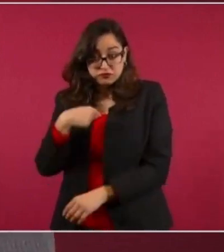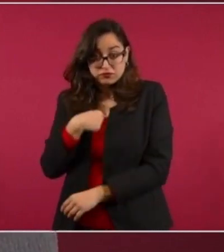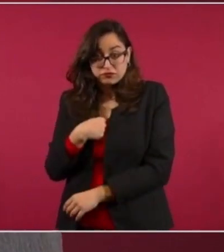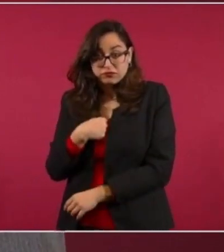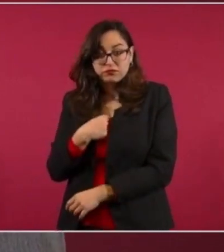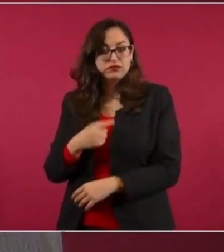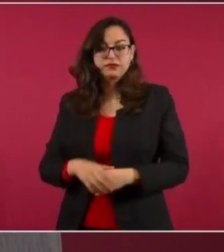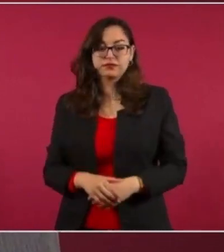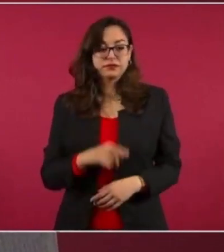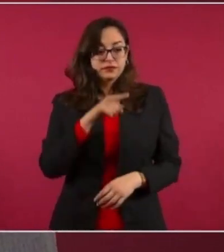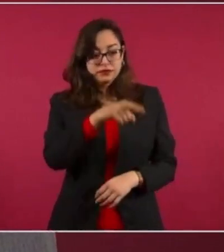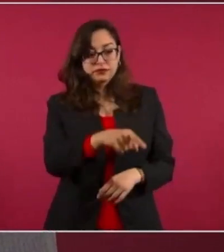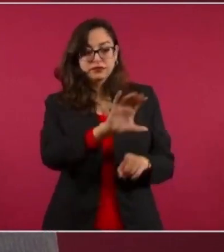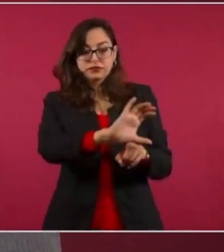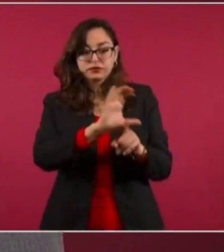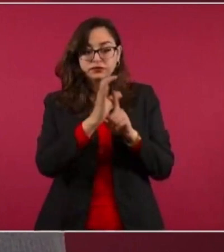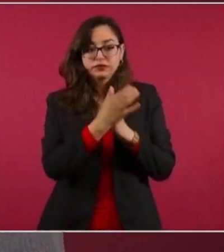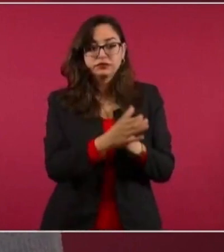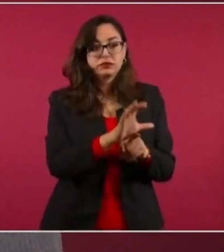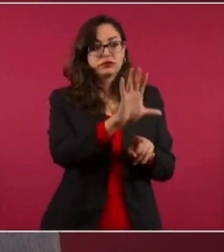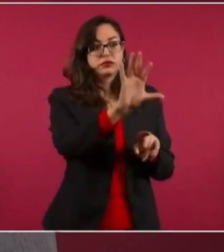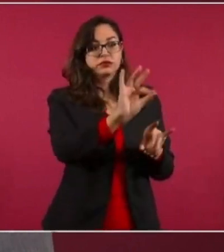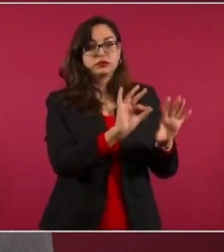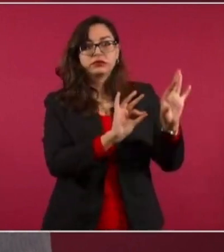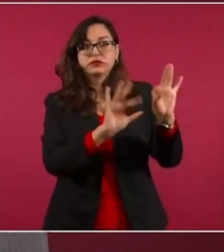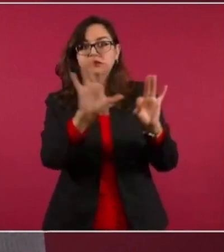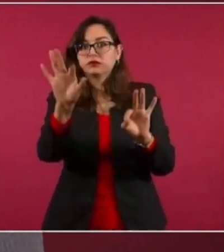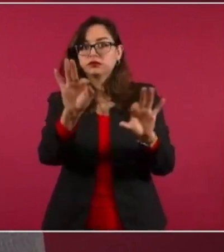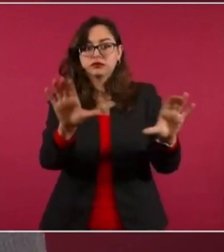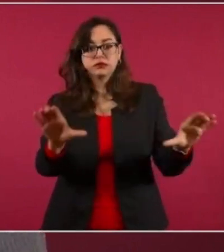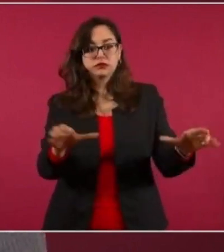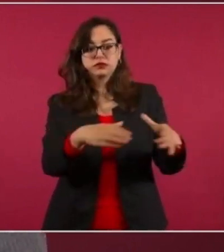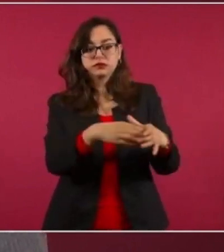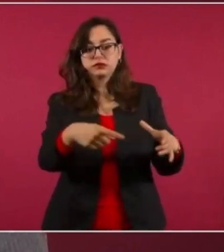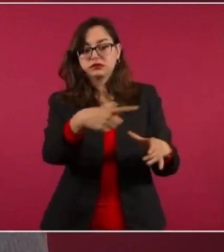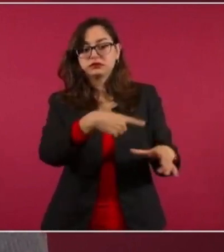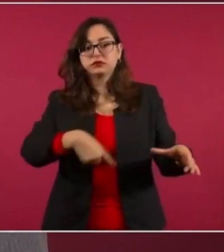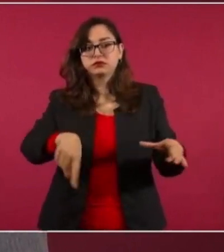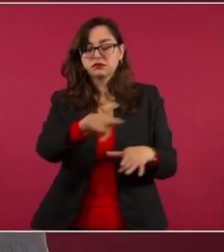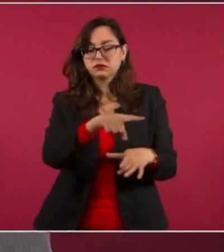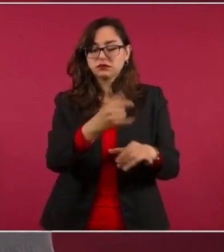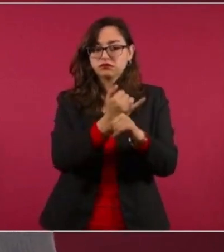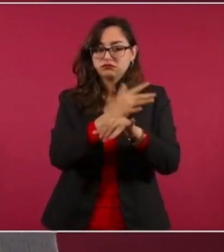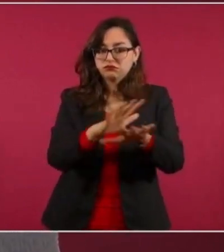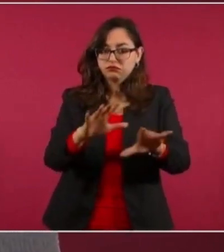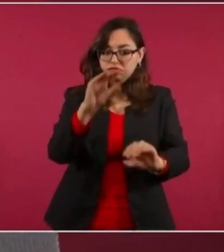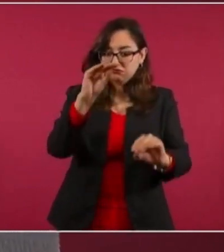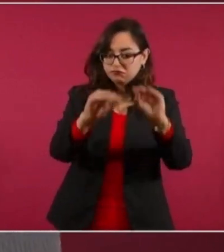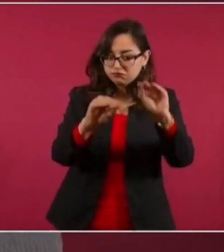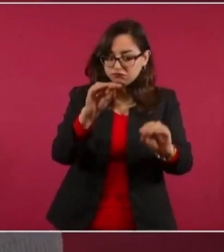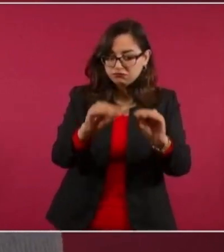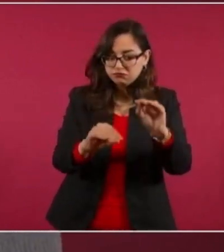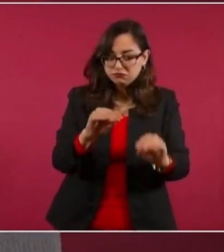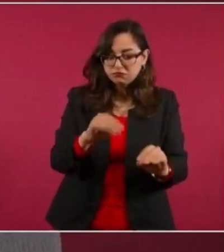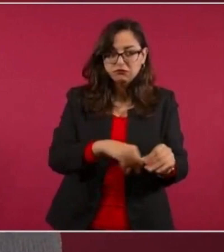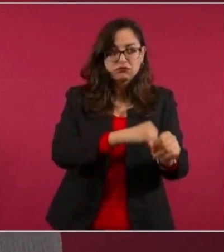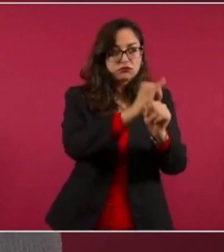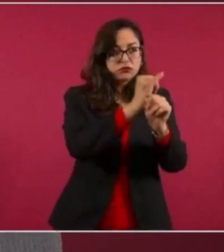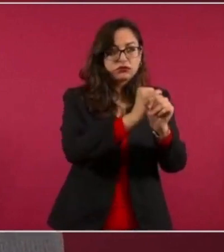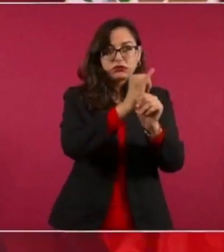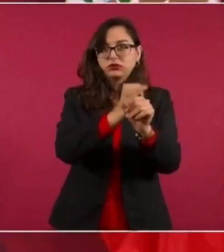lo hizo la comisión encargada del caso, y no se está